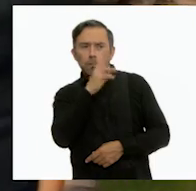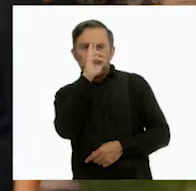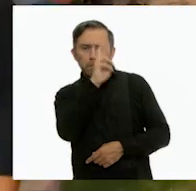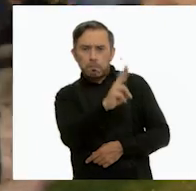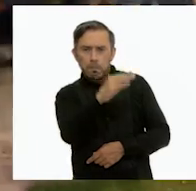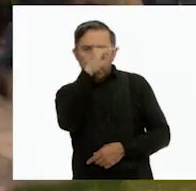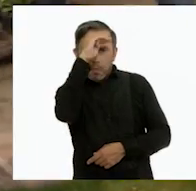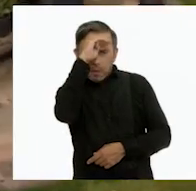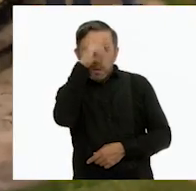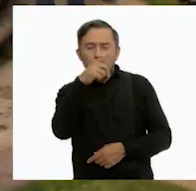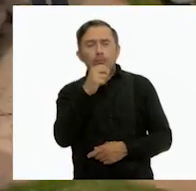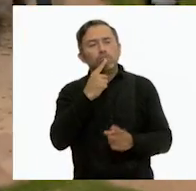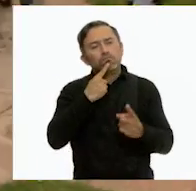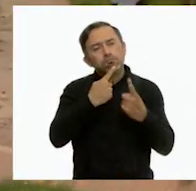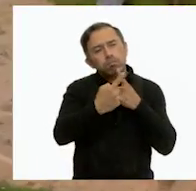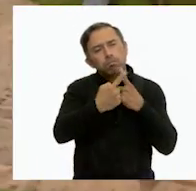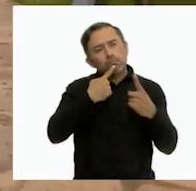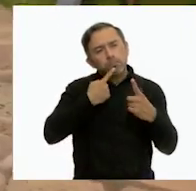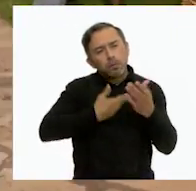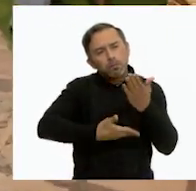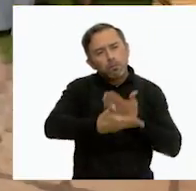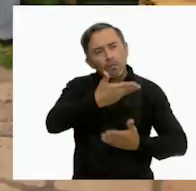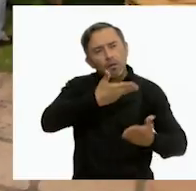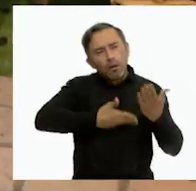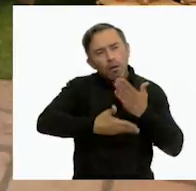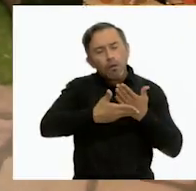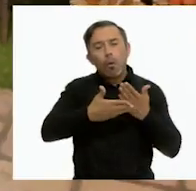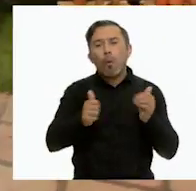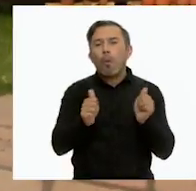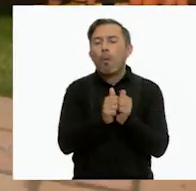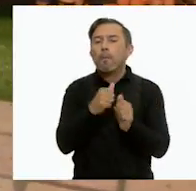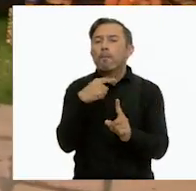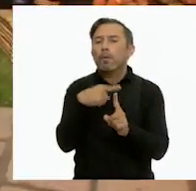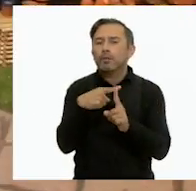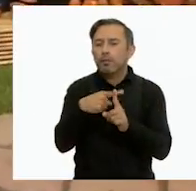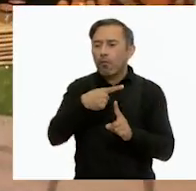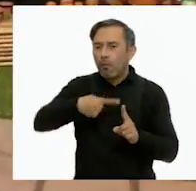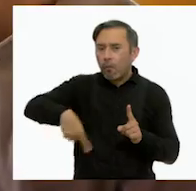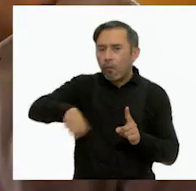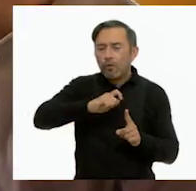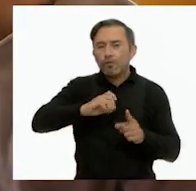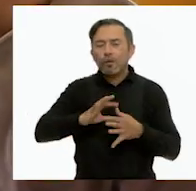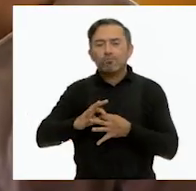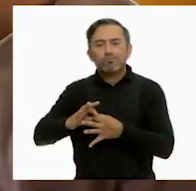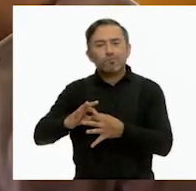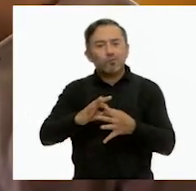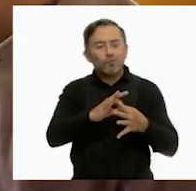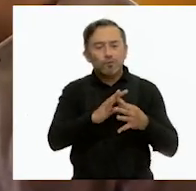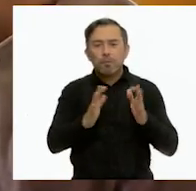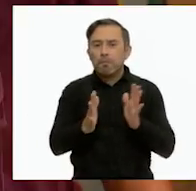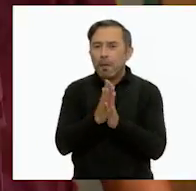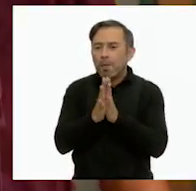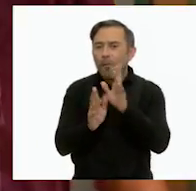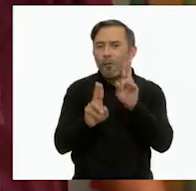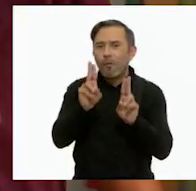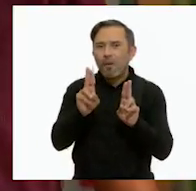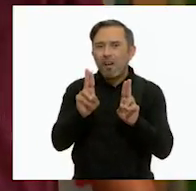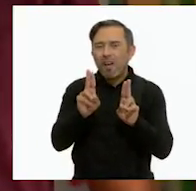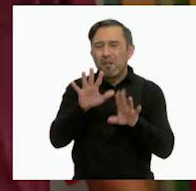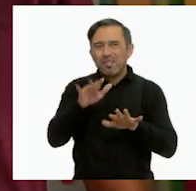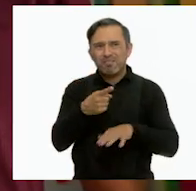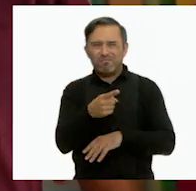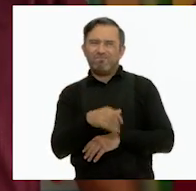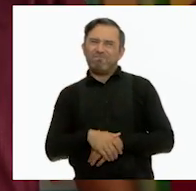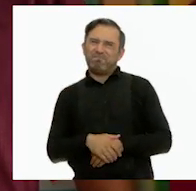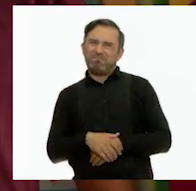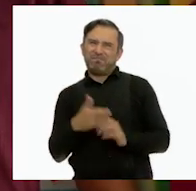negociación para construir una convivencia pacífica y democrática. No siempre te van a gustar,